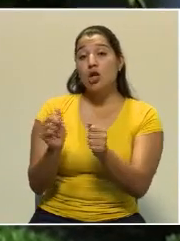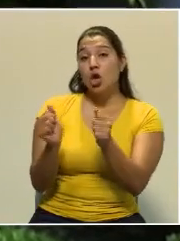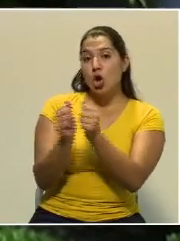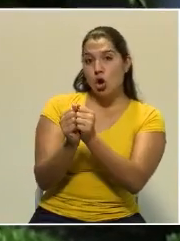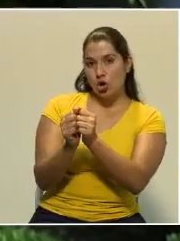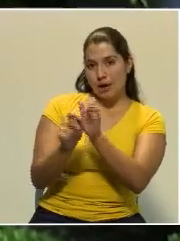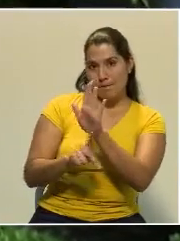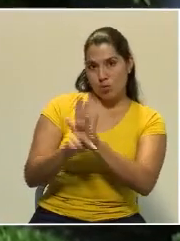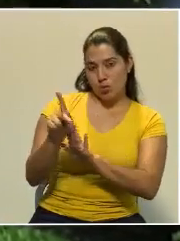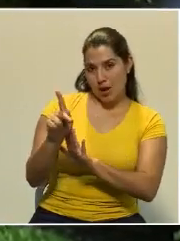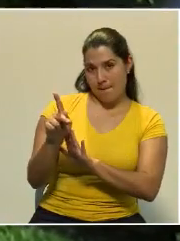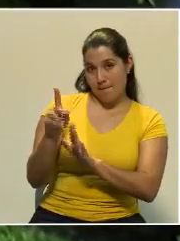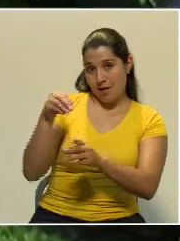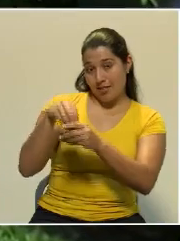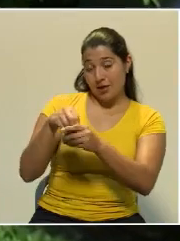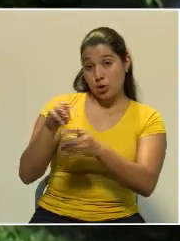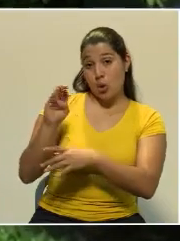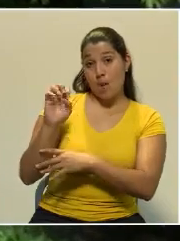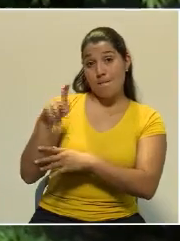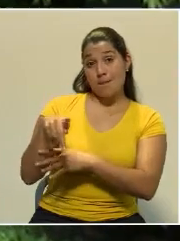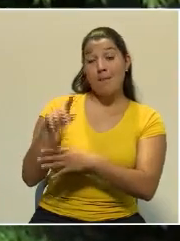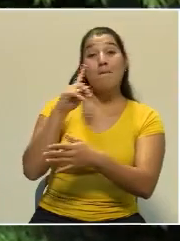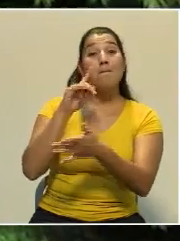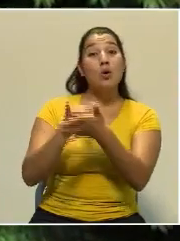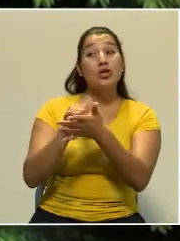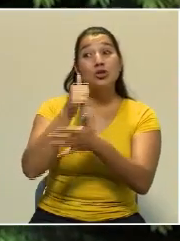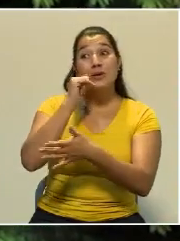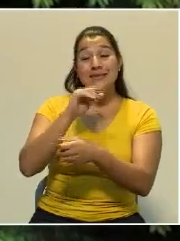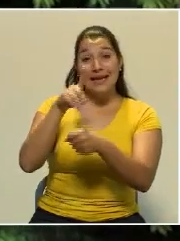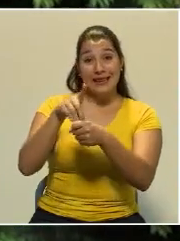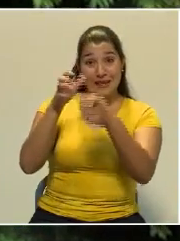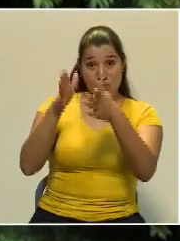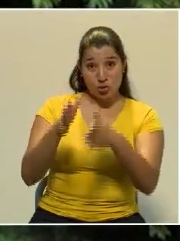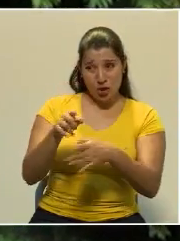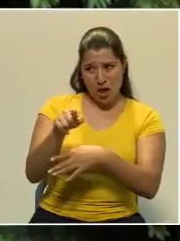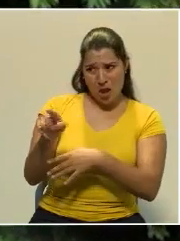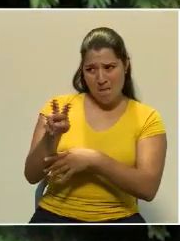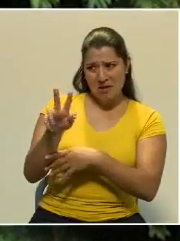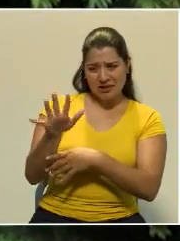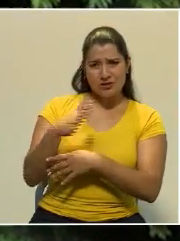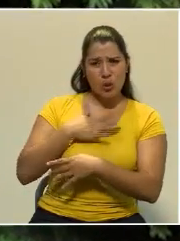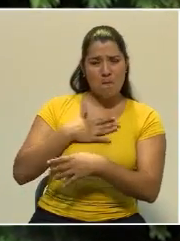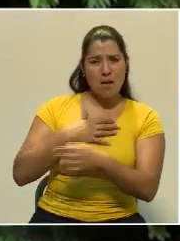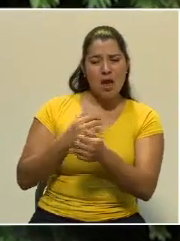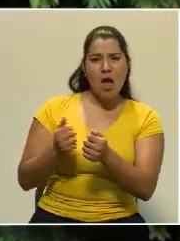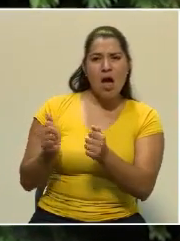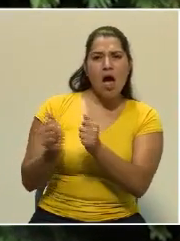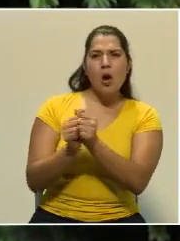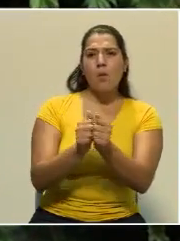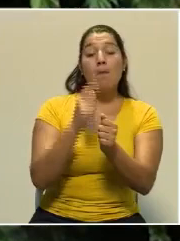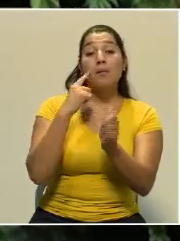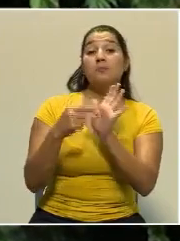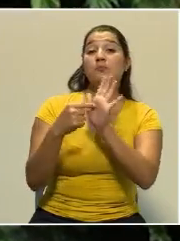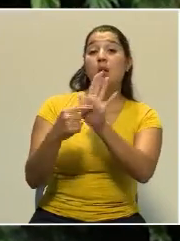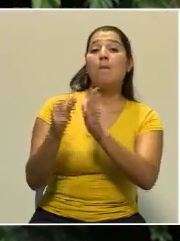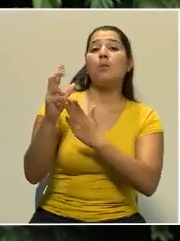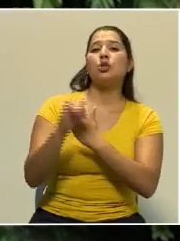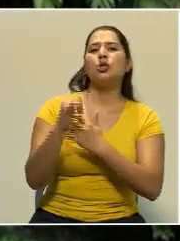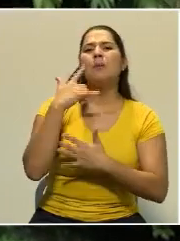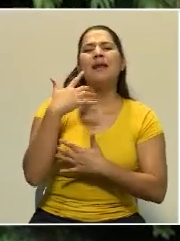ese contexto que el día de ayer las señoras y señores diputados, más de 25, me acompañaron en la presentación de un proyecto